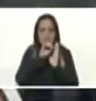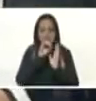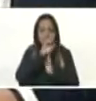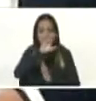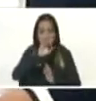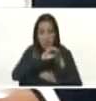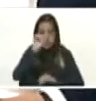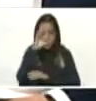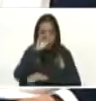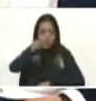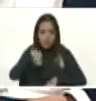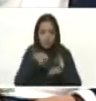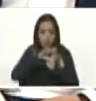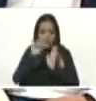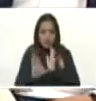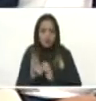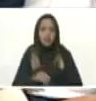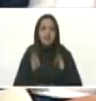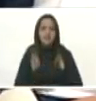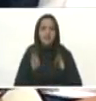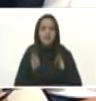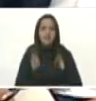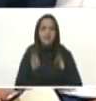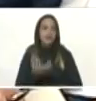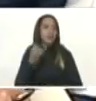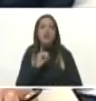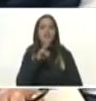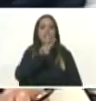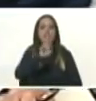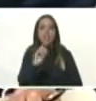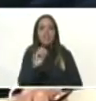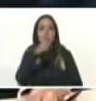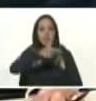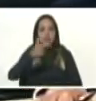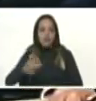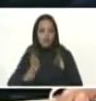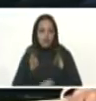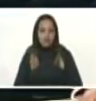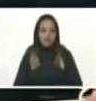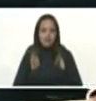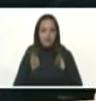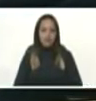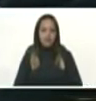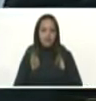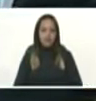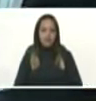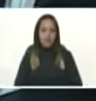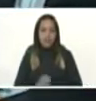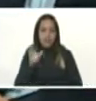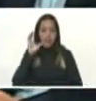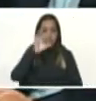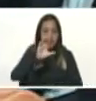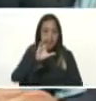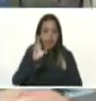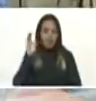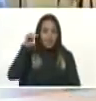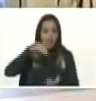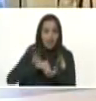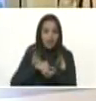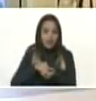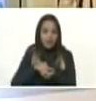Aquí están todos, fíjense, la lista, 20 constituyentes. Por el estado de Aragua, Enma